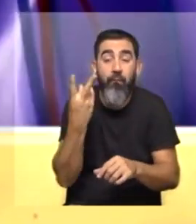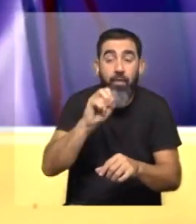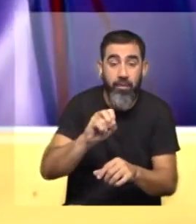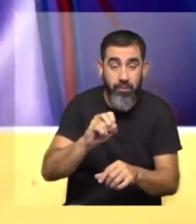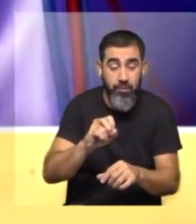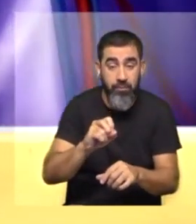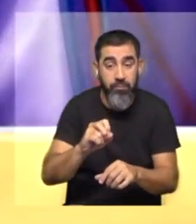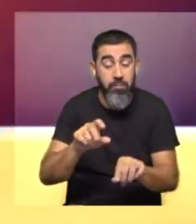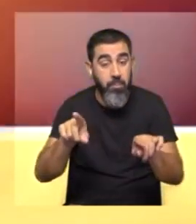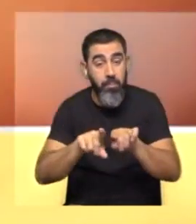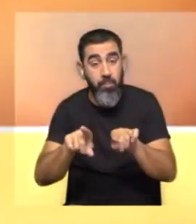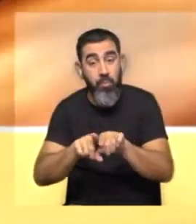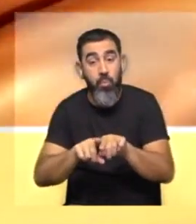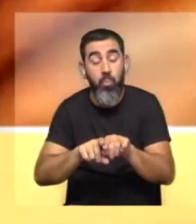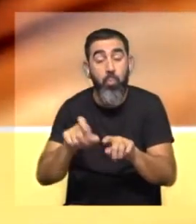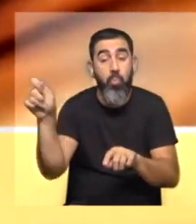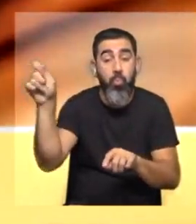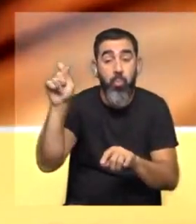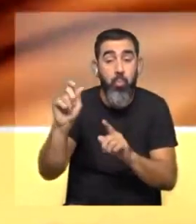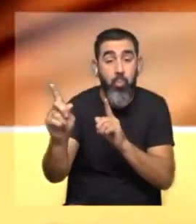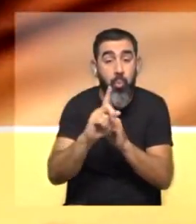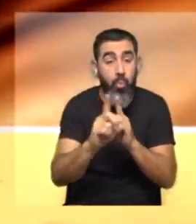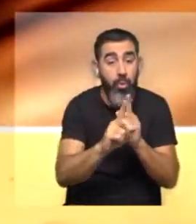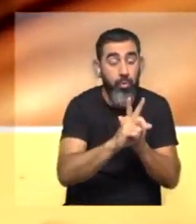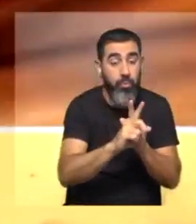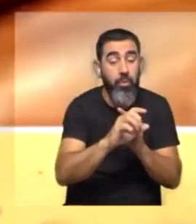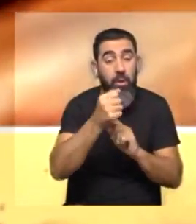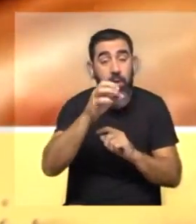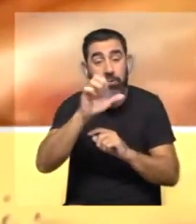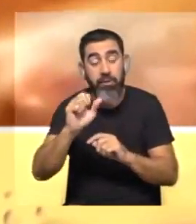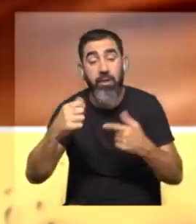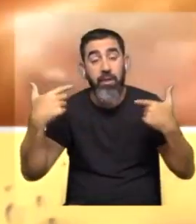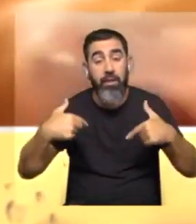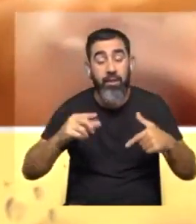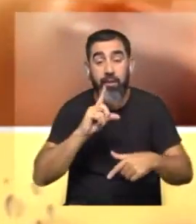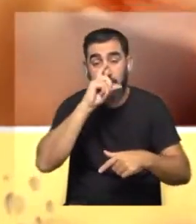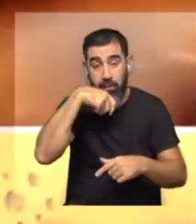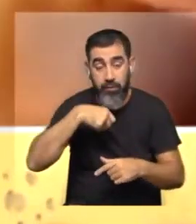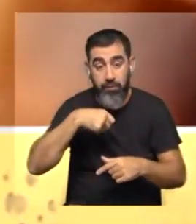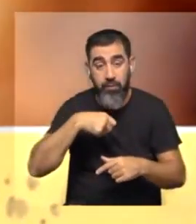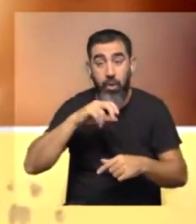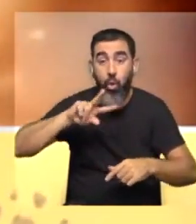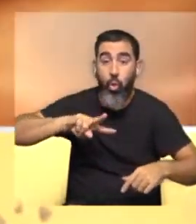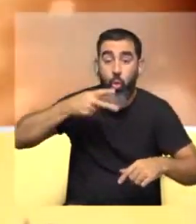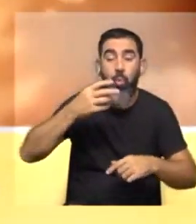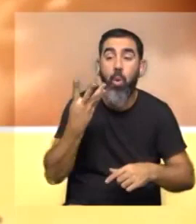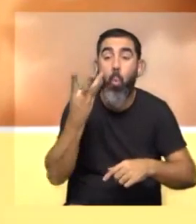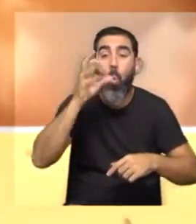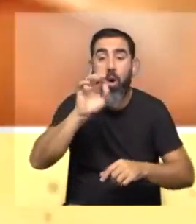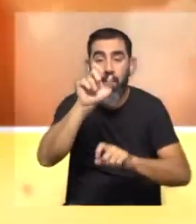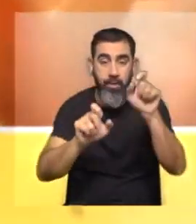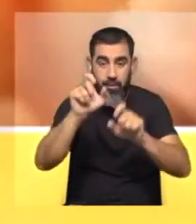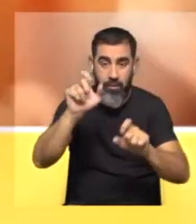Si eso mismo lo llevamos a los que se atienden a nivel público, cuando decimos público, ACE e Intendencia, ahí es el doble, son 40. Es decir,